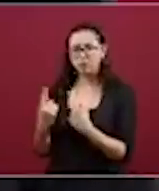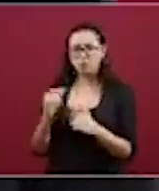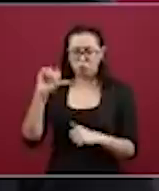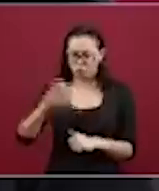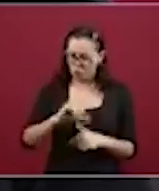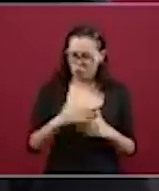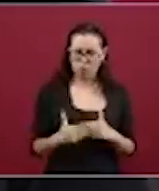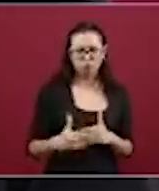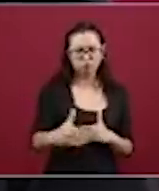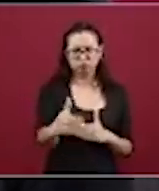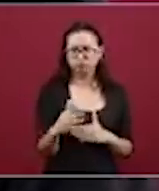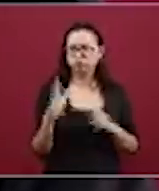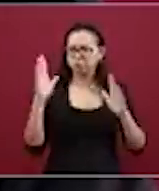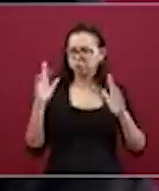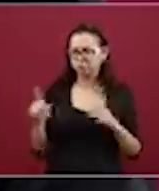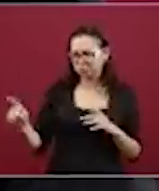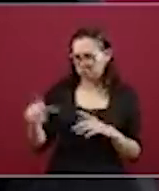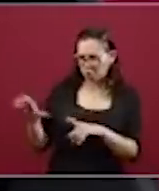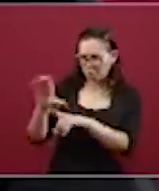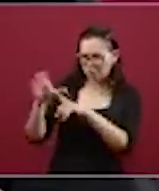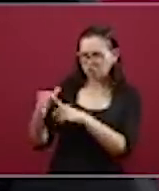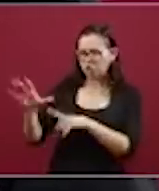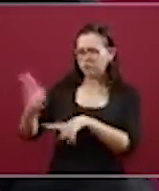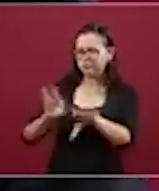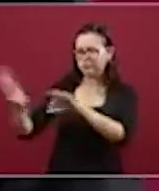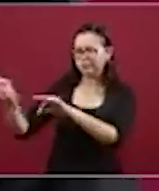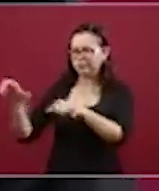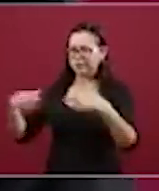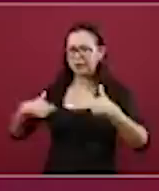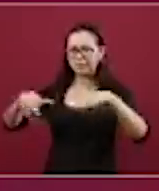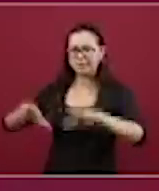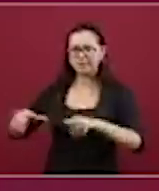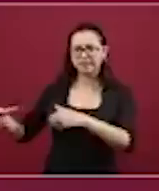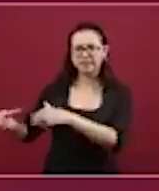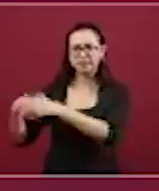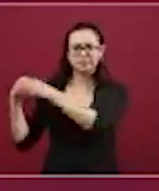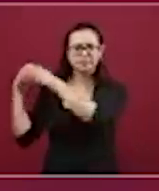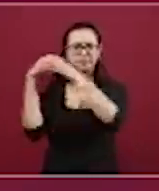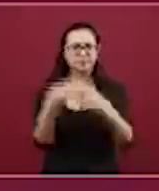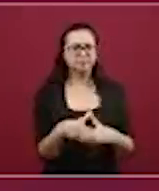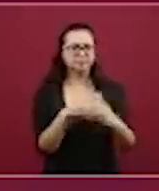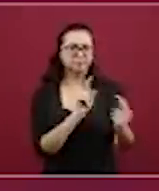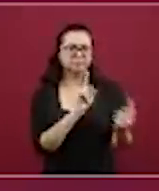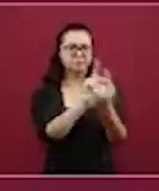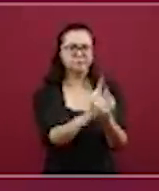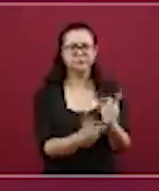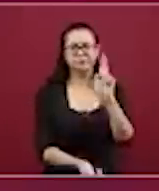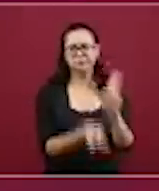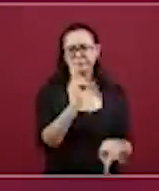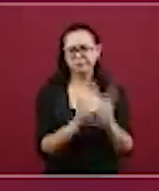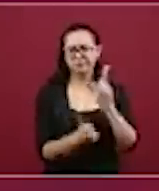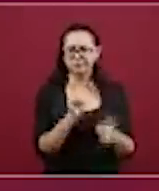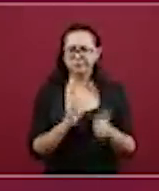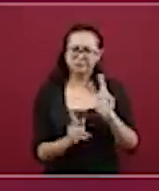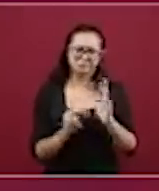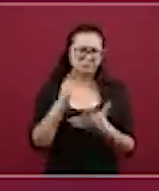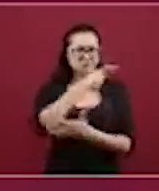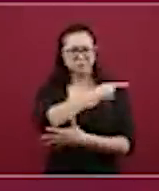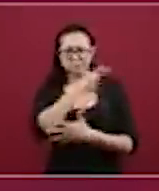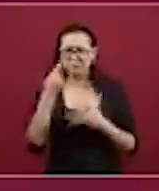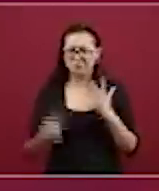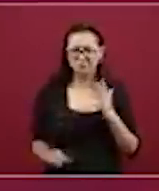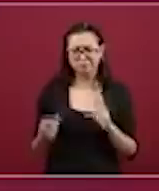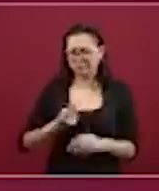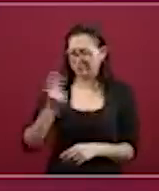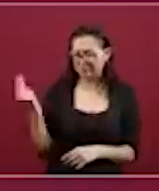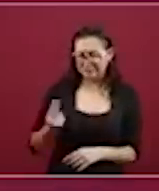que integren sus comisiones y a dialogar todo lo que se requiera. Y